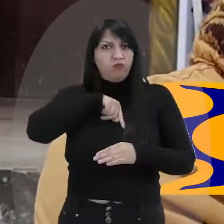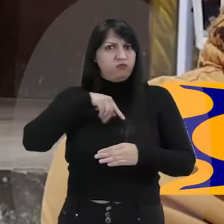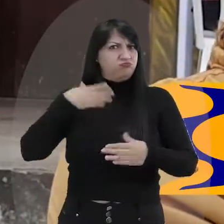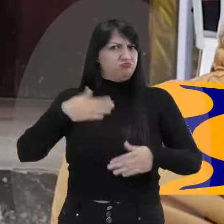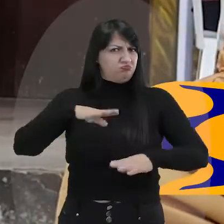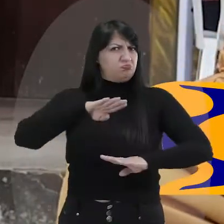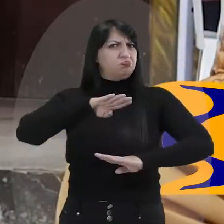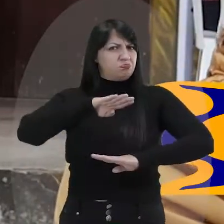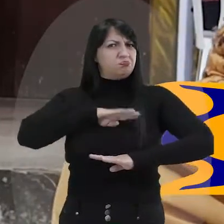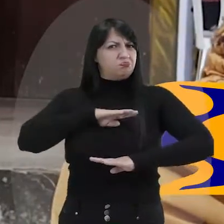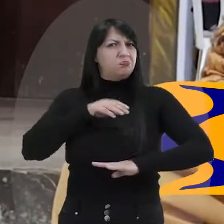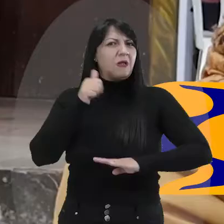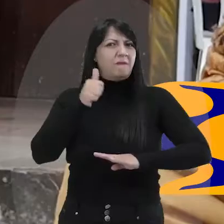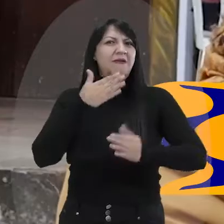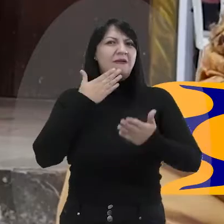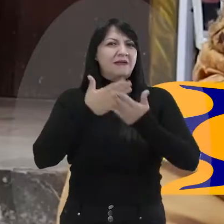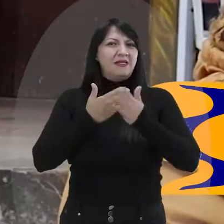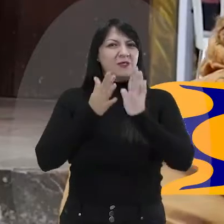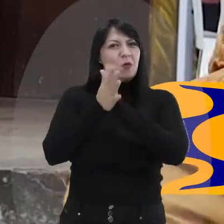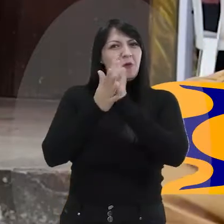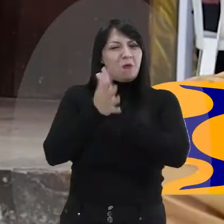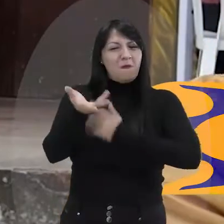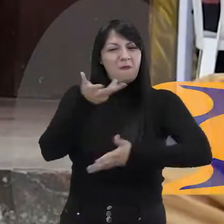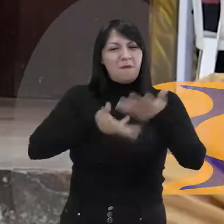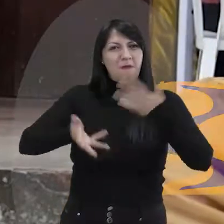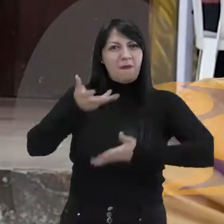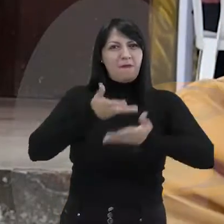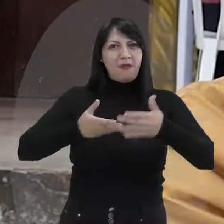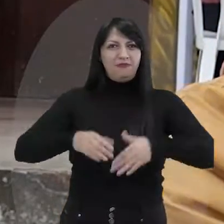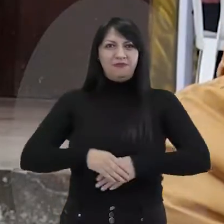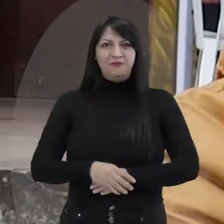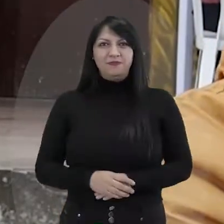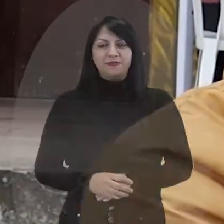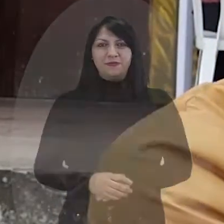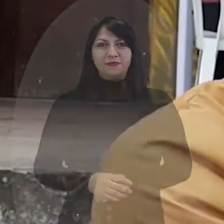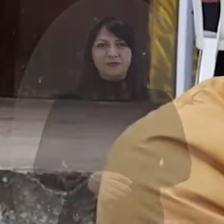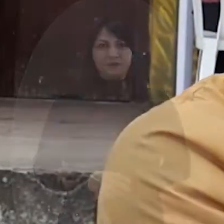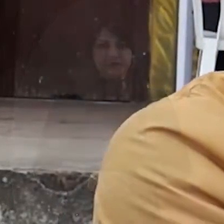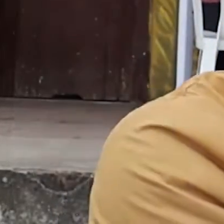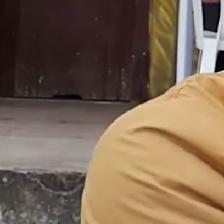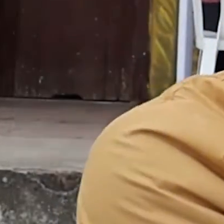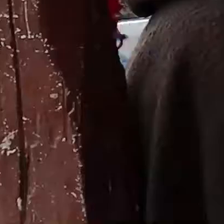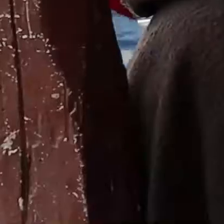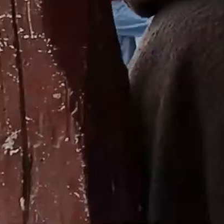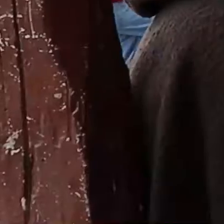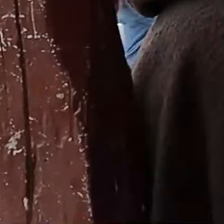amable, pues me sentí satisfecha con todo lo que están presentando ahorita.